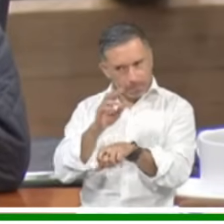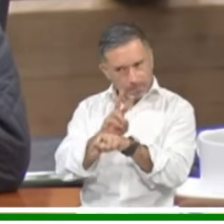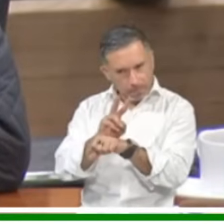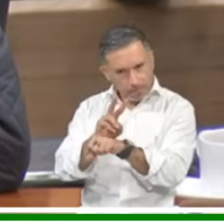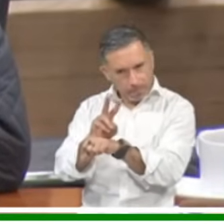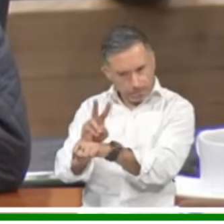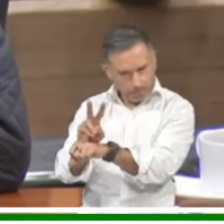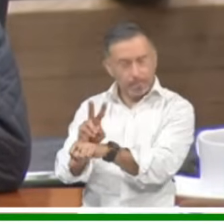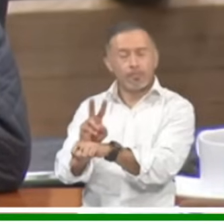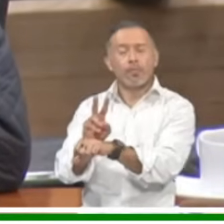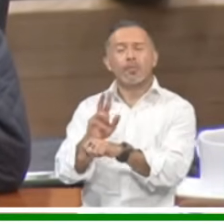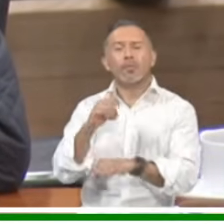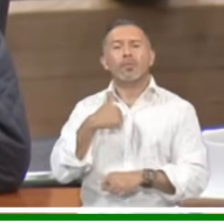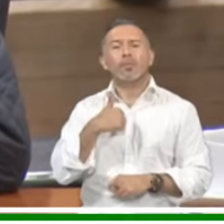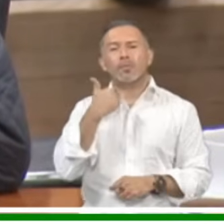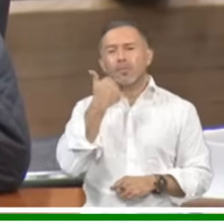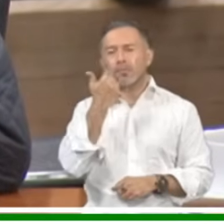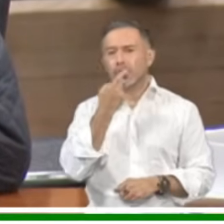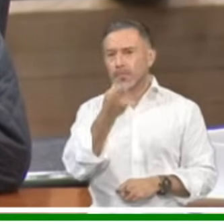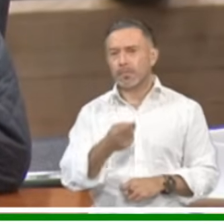Y quisiera yo decir que,